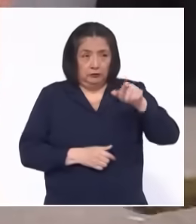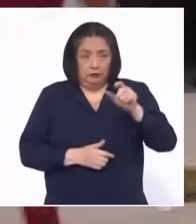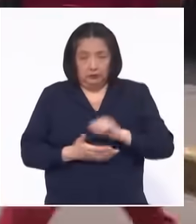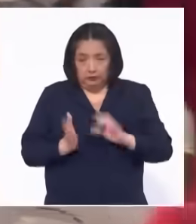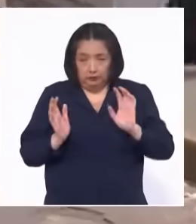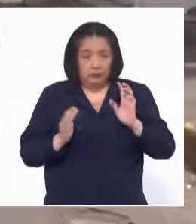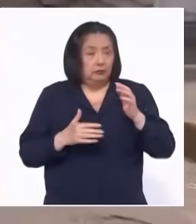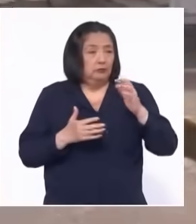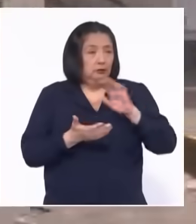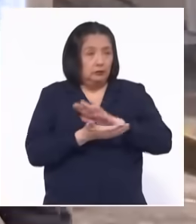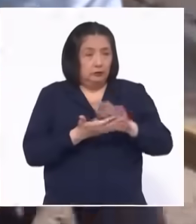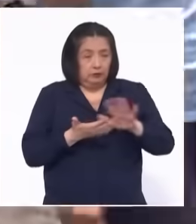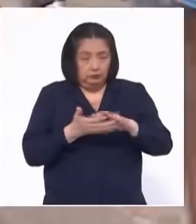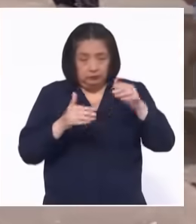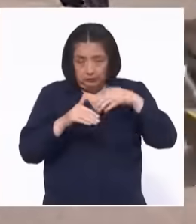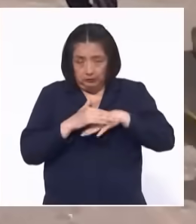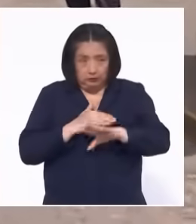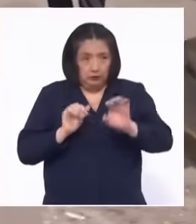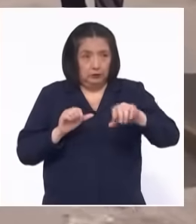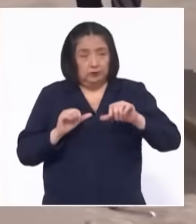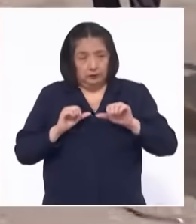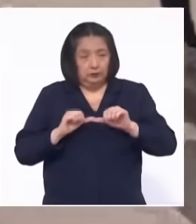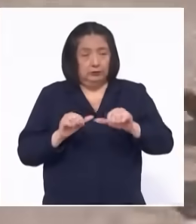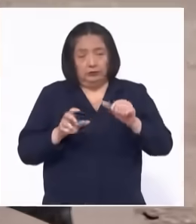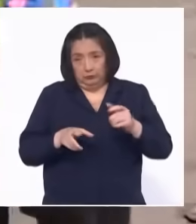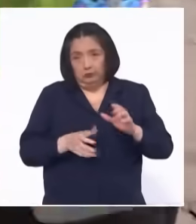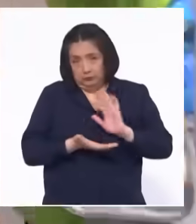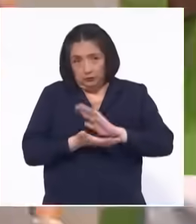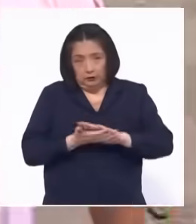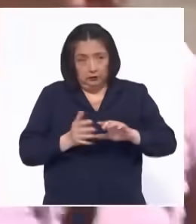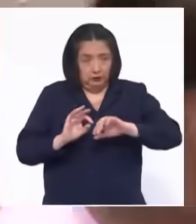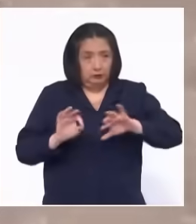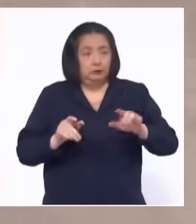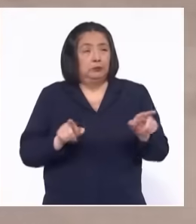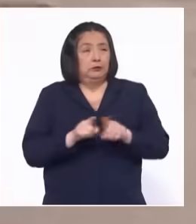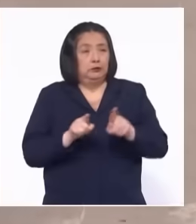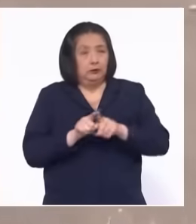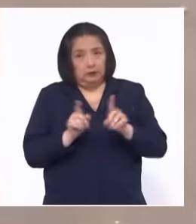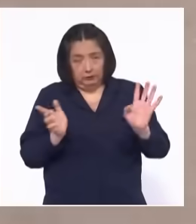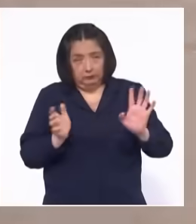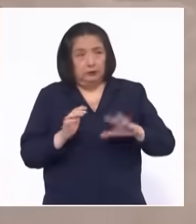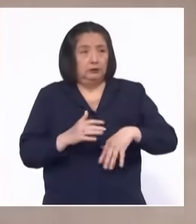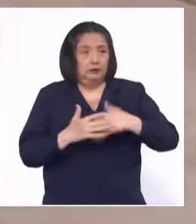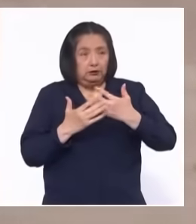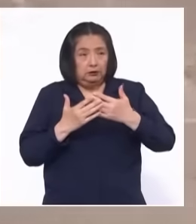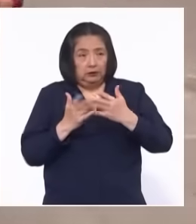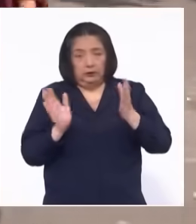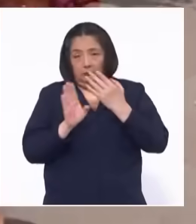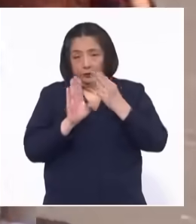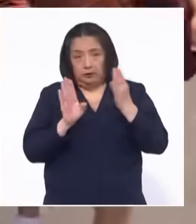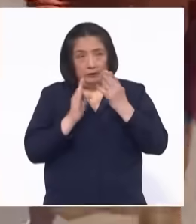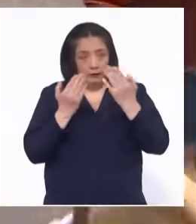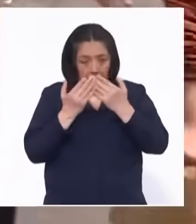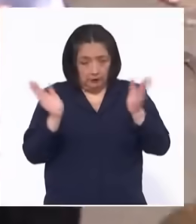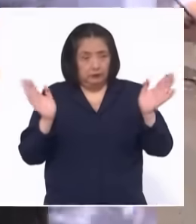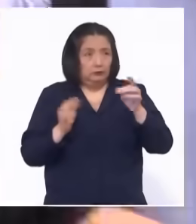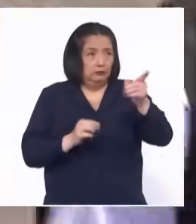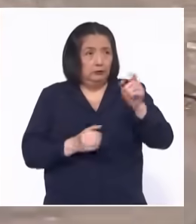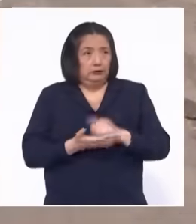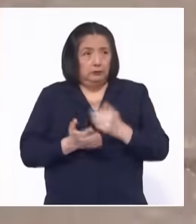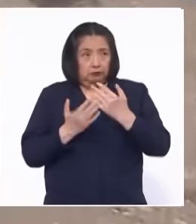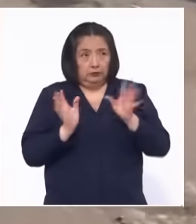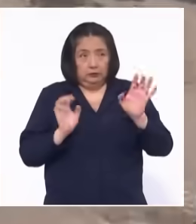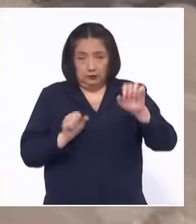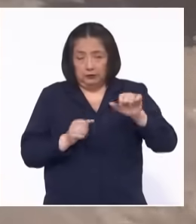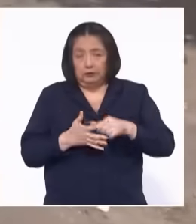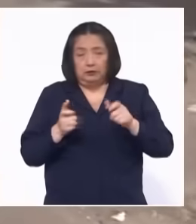por dentro limpio, como está ahora, y se sostenga, por supuesto, pero también necesitamos liberar nuestras puertas, porque estas puertas